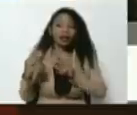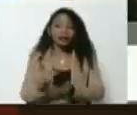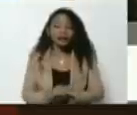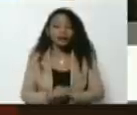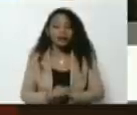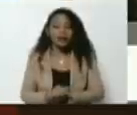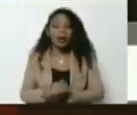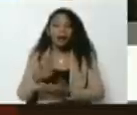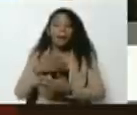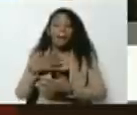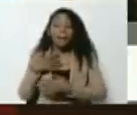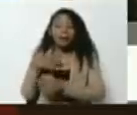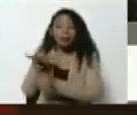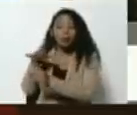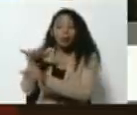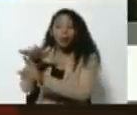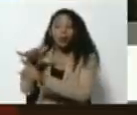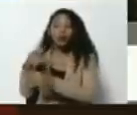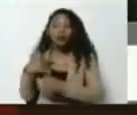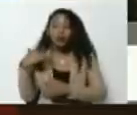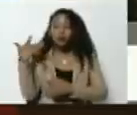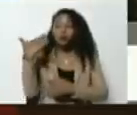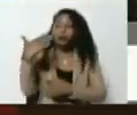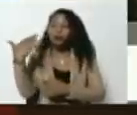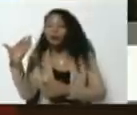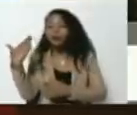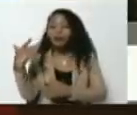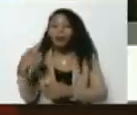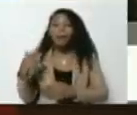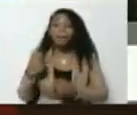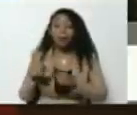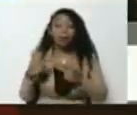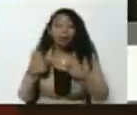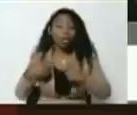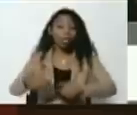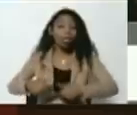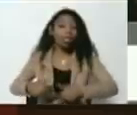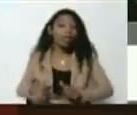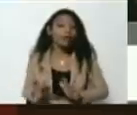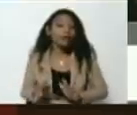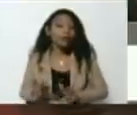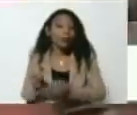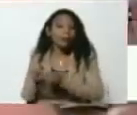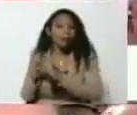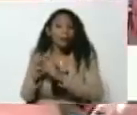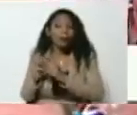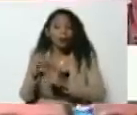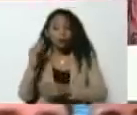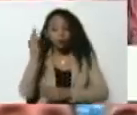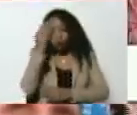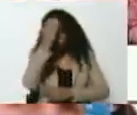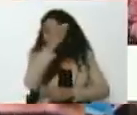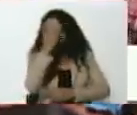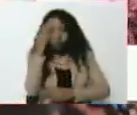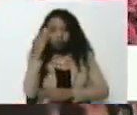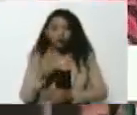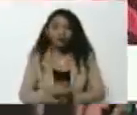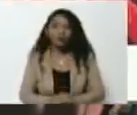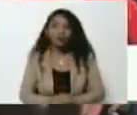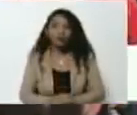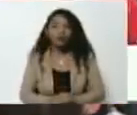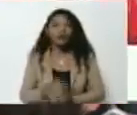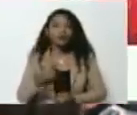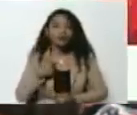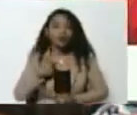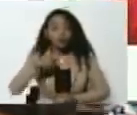Cayó en mis encantos. Pero me costó. Préstame ahí para secarme. Mira, me costó.